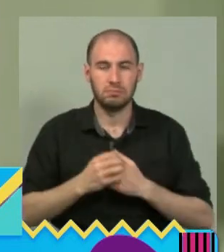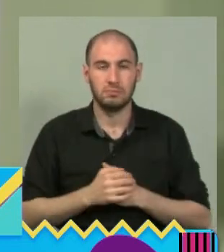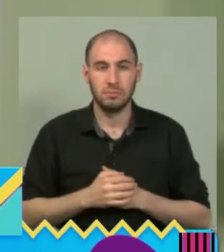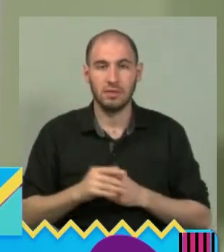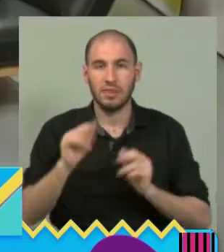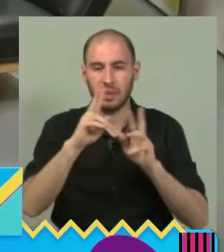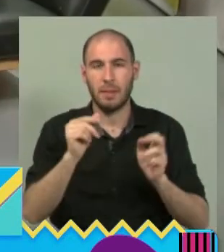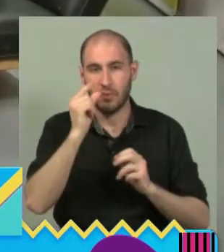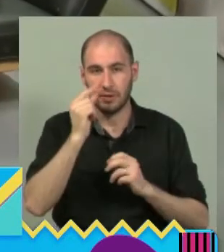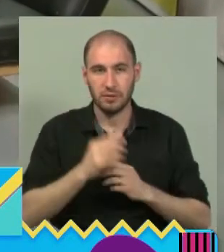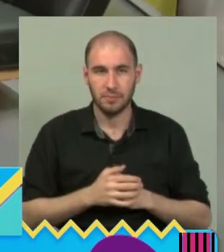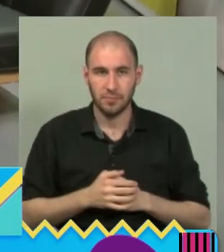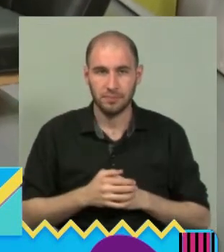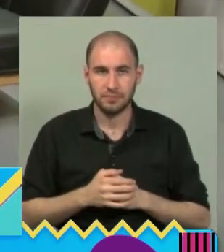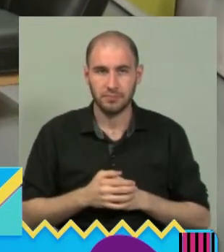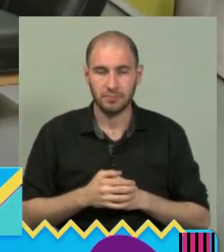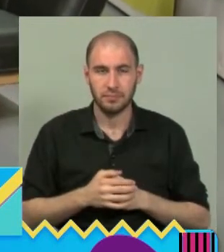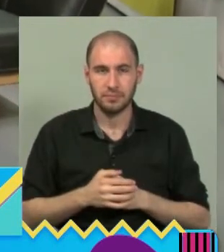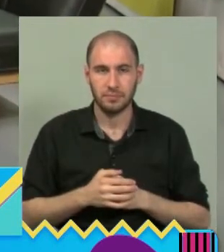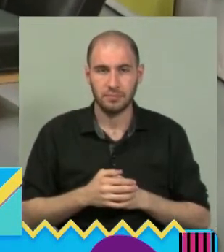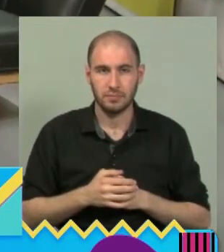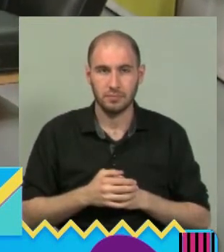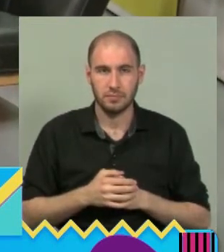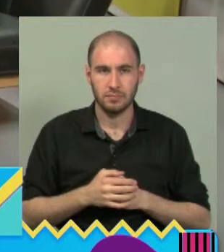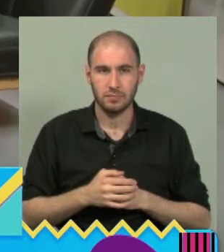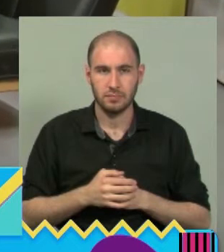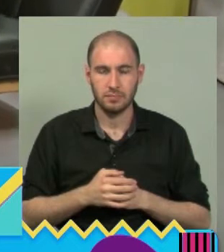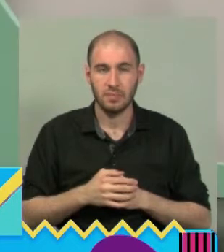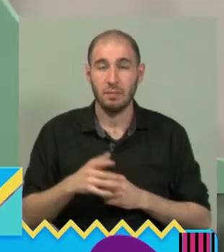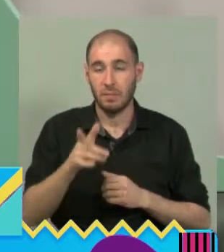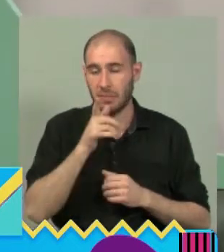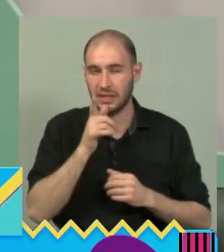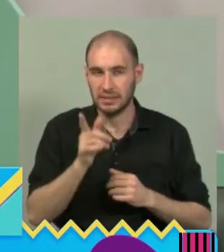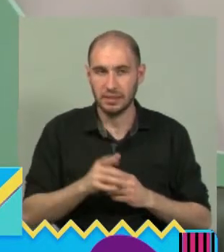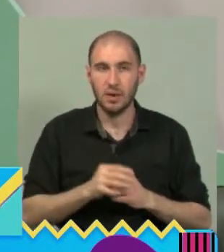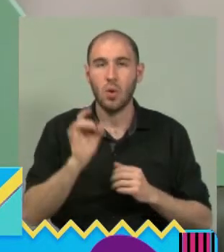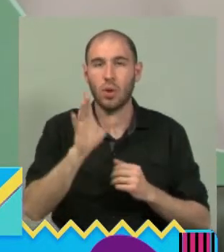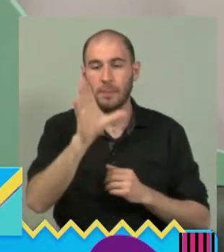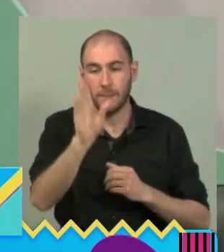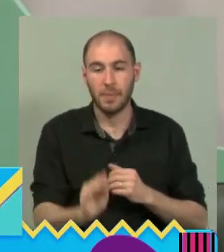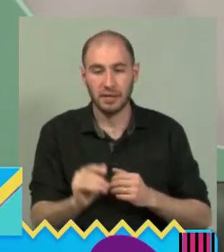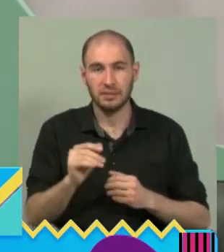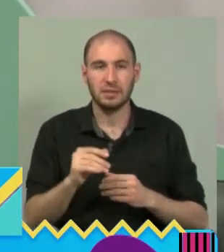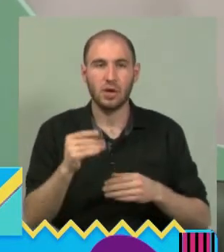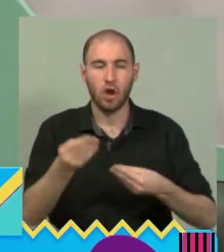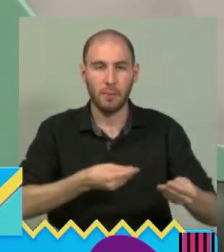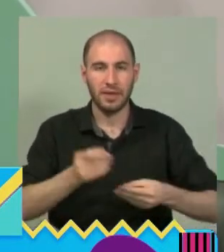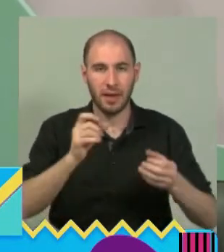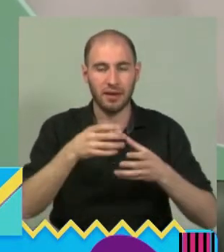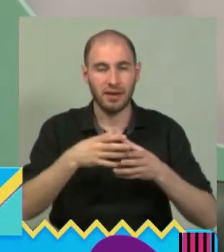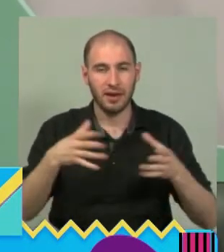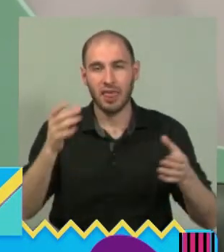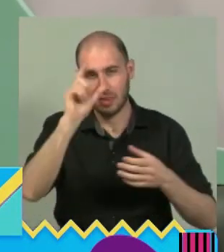en lo político. Sí, a ver, yo creo que no solamente en el país hay grandes compañías mineras. Es